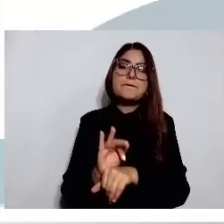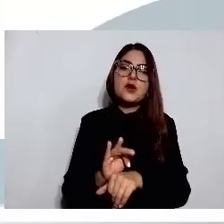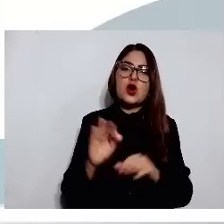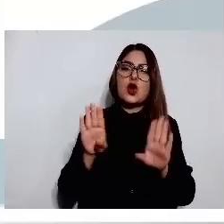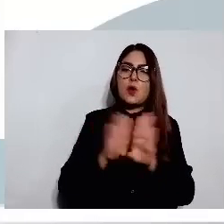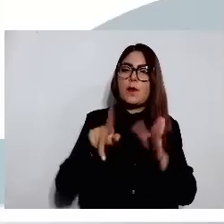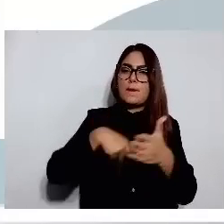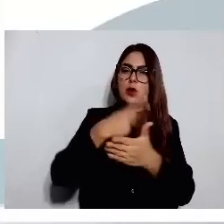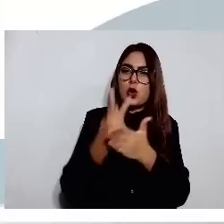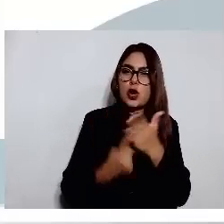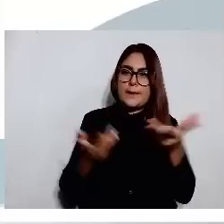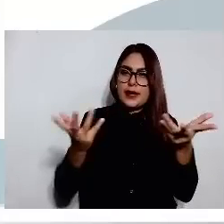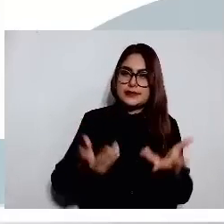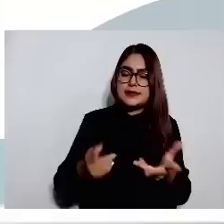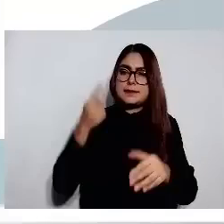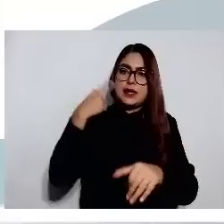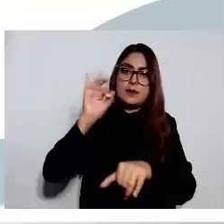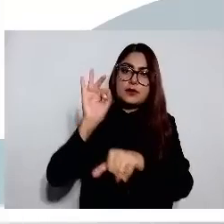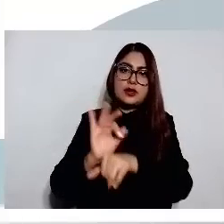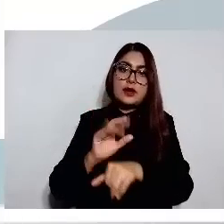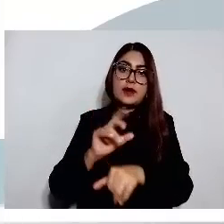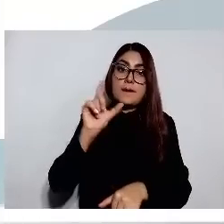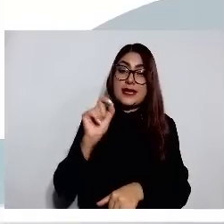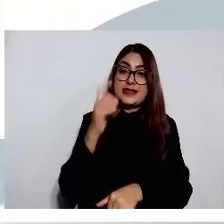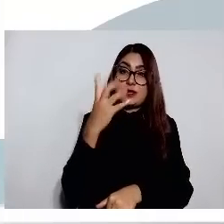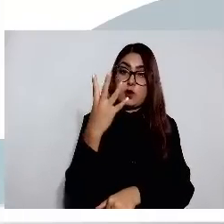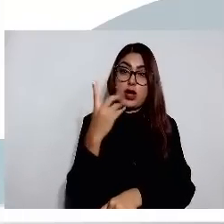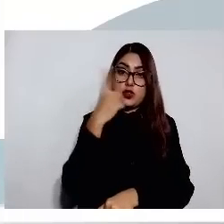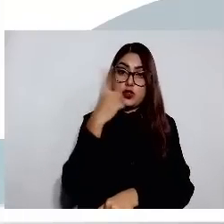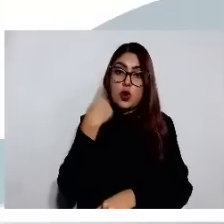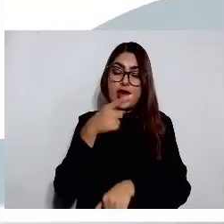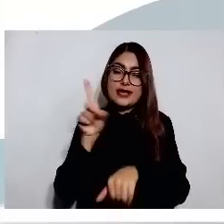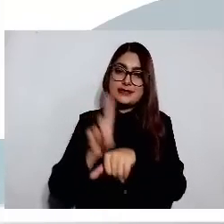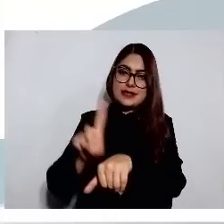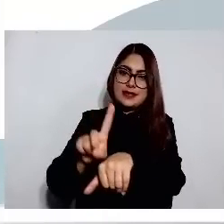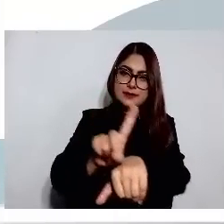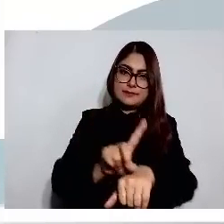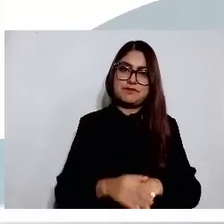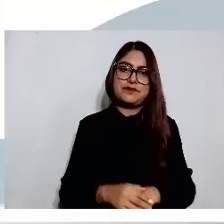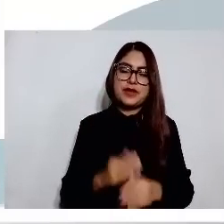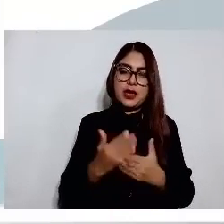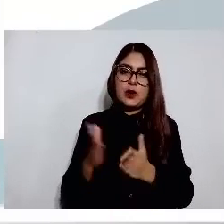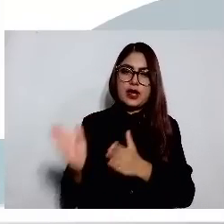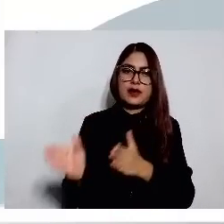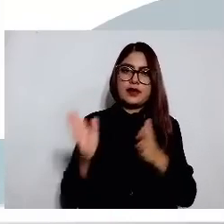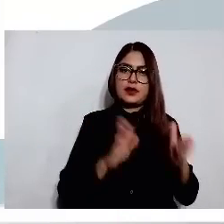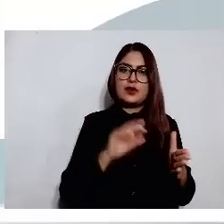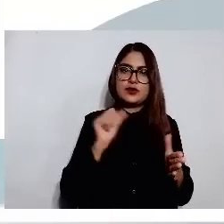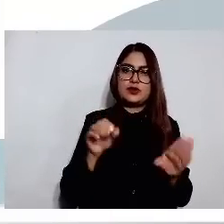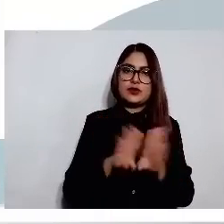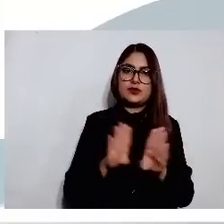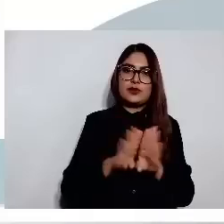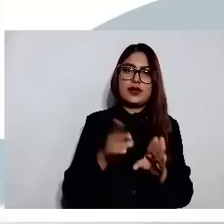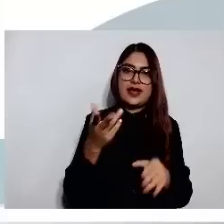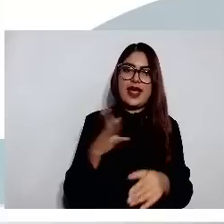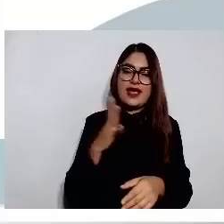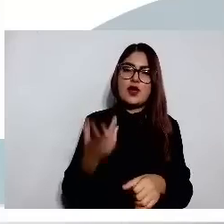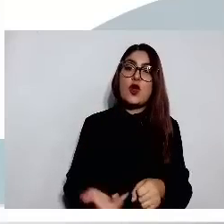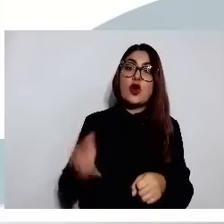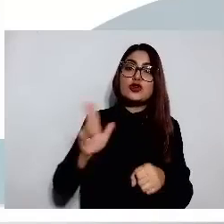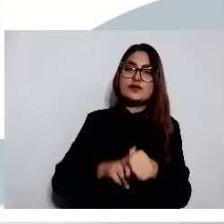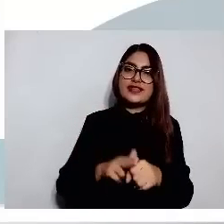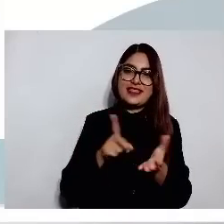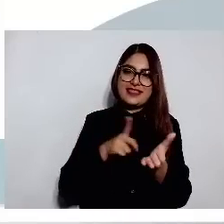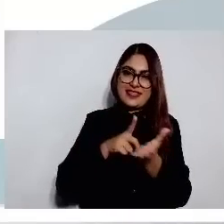Prácticas, bueno, esta es de Argentina, es que quisimos que sea internacional, pero esto es como el Hospital de Derechos, en donde de alguna forma se